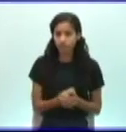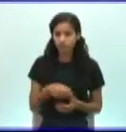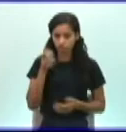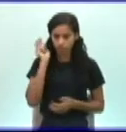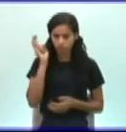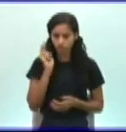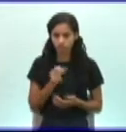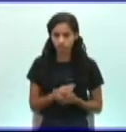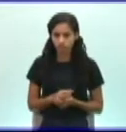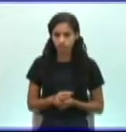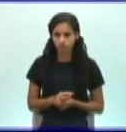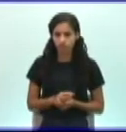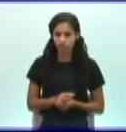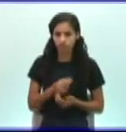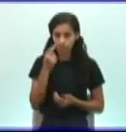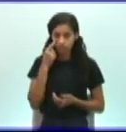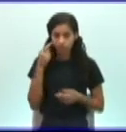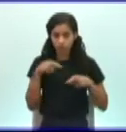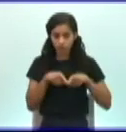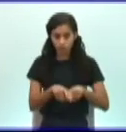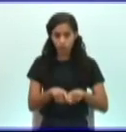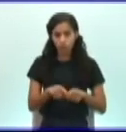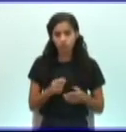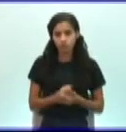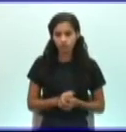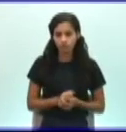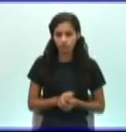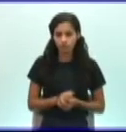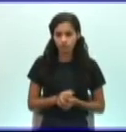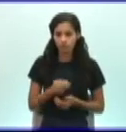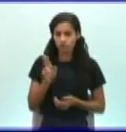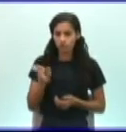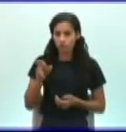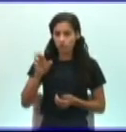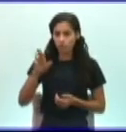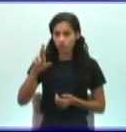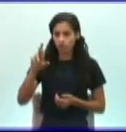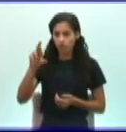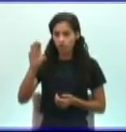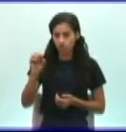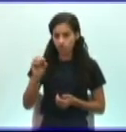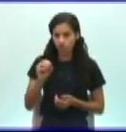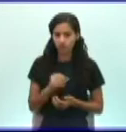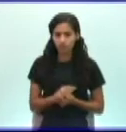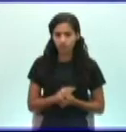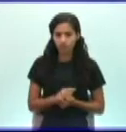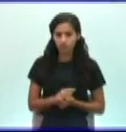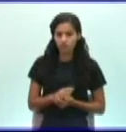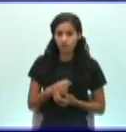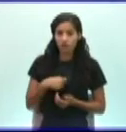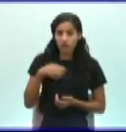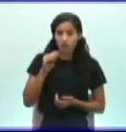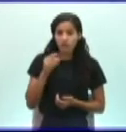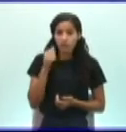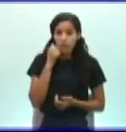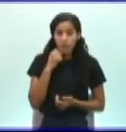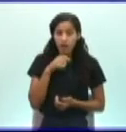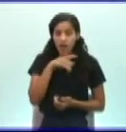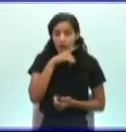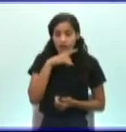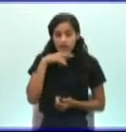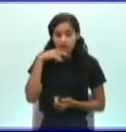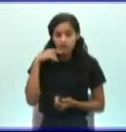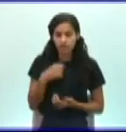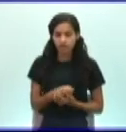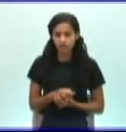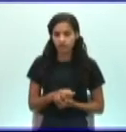palabra perro. Ustedes conmigo, perro. Ahora la voy a decir más